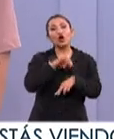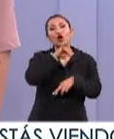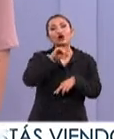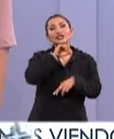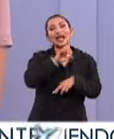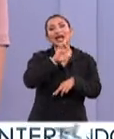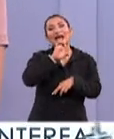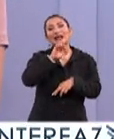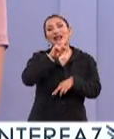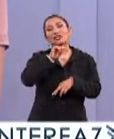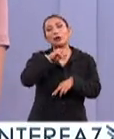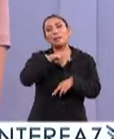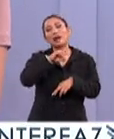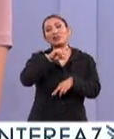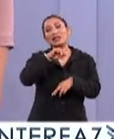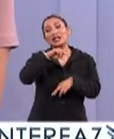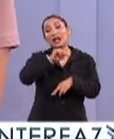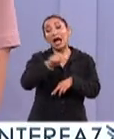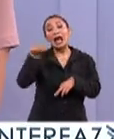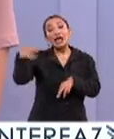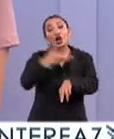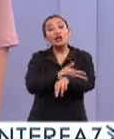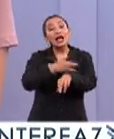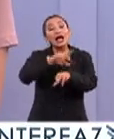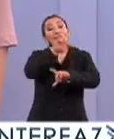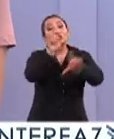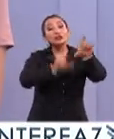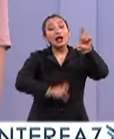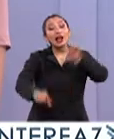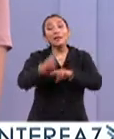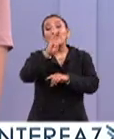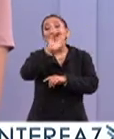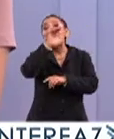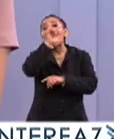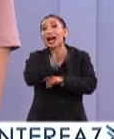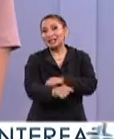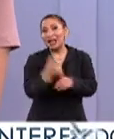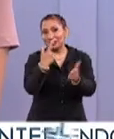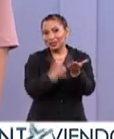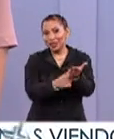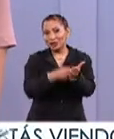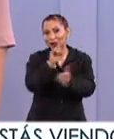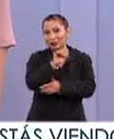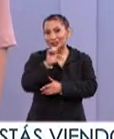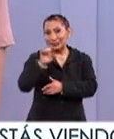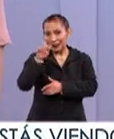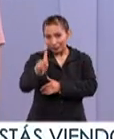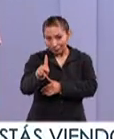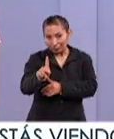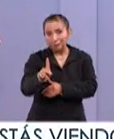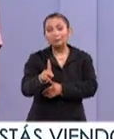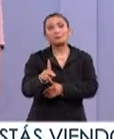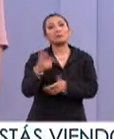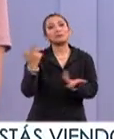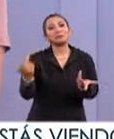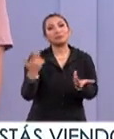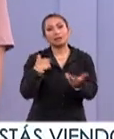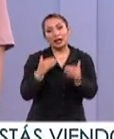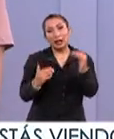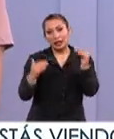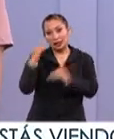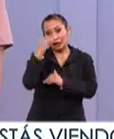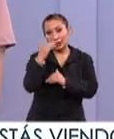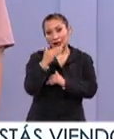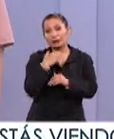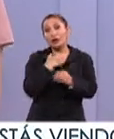José Ernesto Medina Aguilar. Él es el coordinador nacional de becas de la Secretaría de Educación Pública, de Educación Superior,